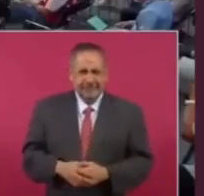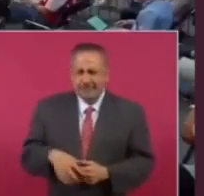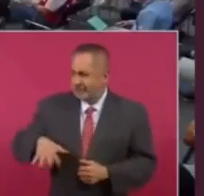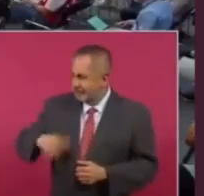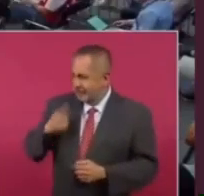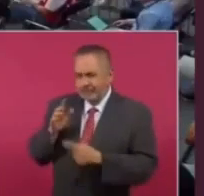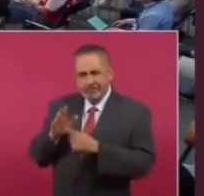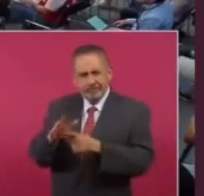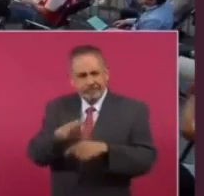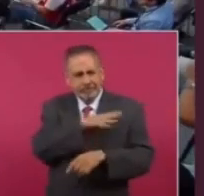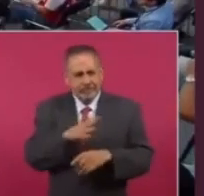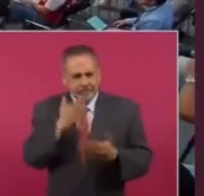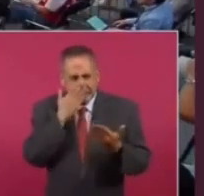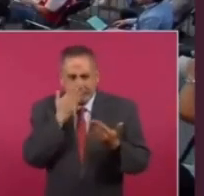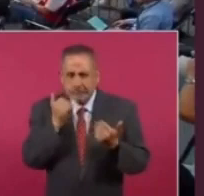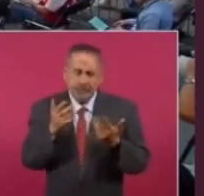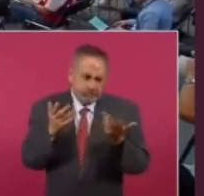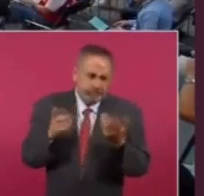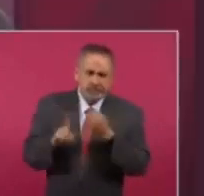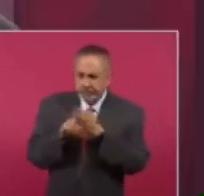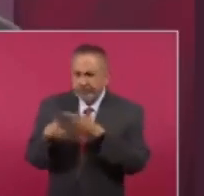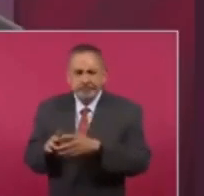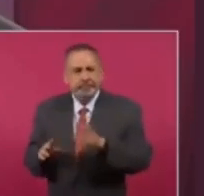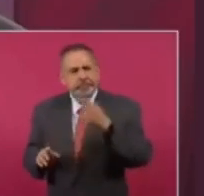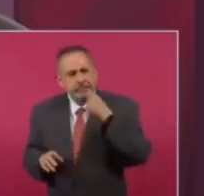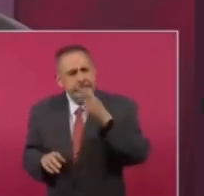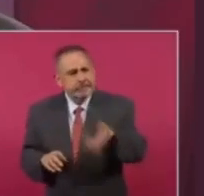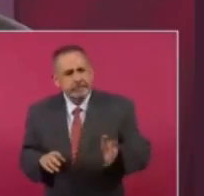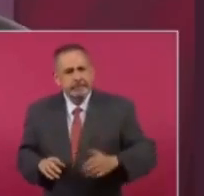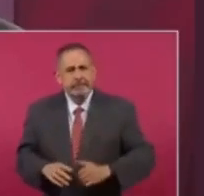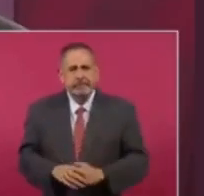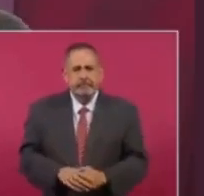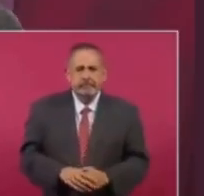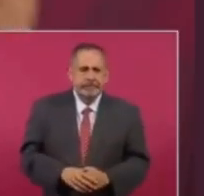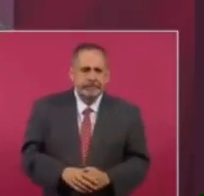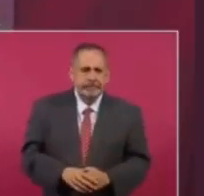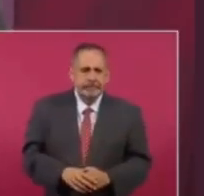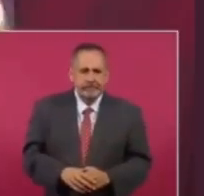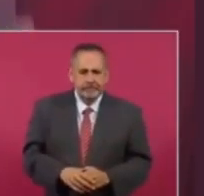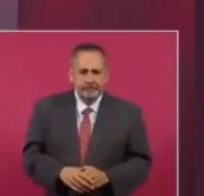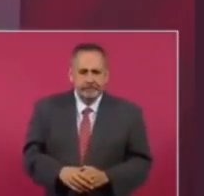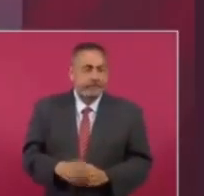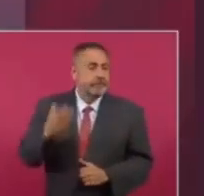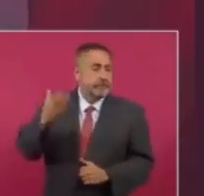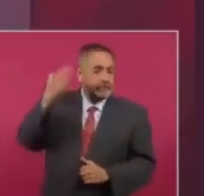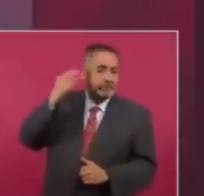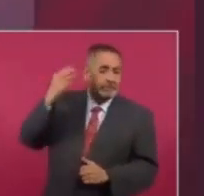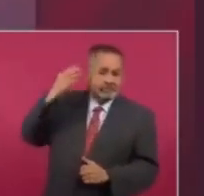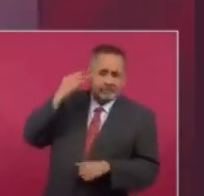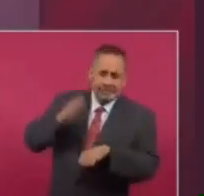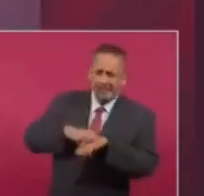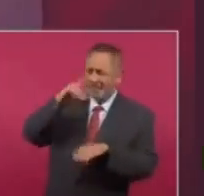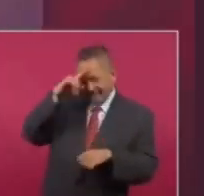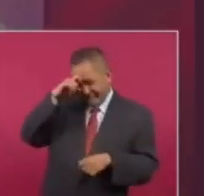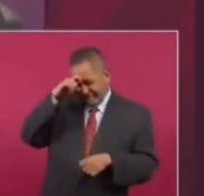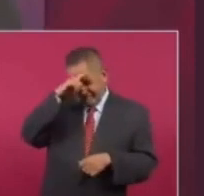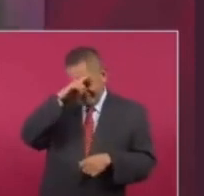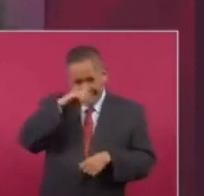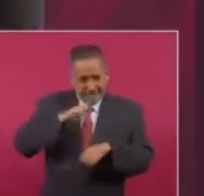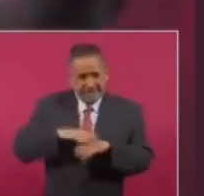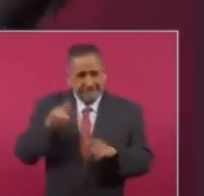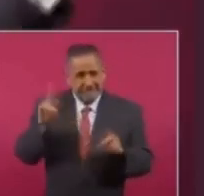decir pues sí yo les puedo decir que estaba más complicado lo